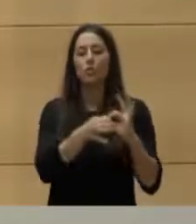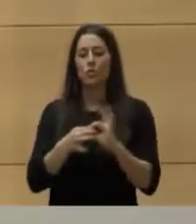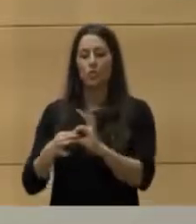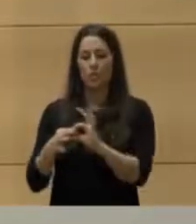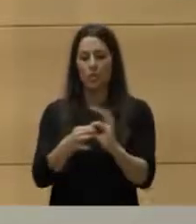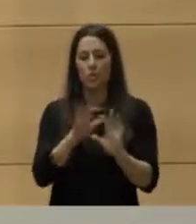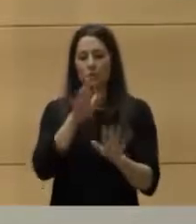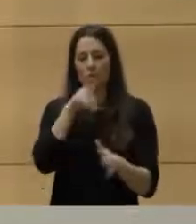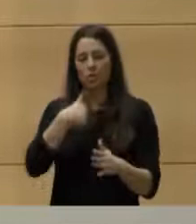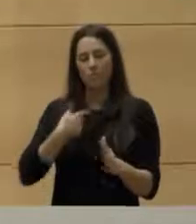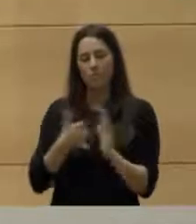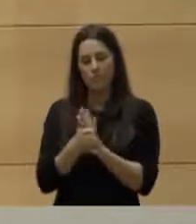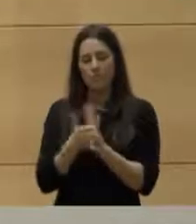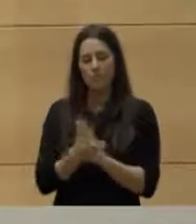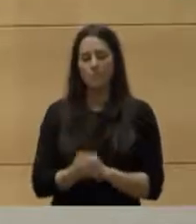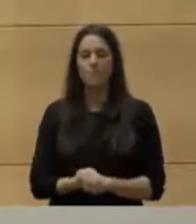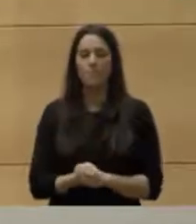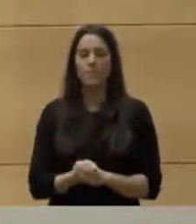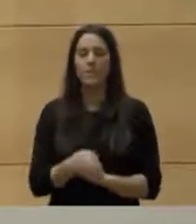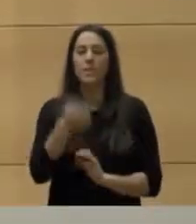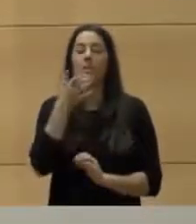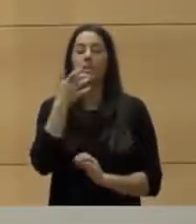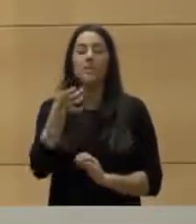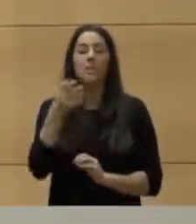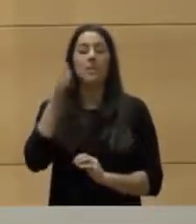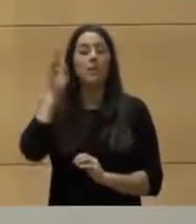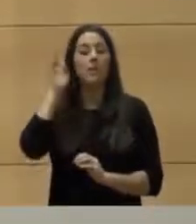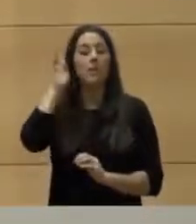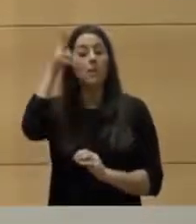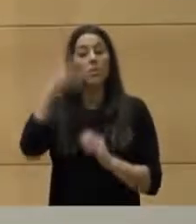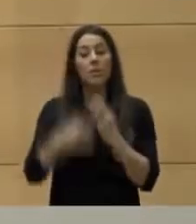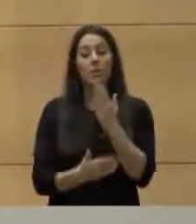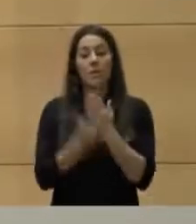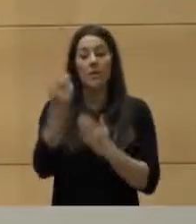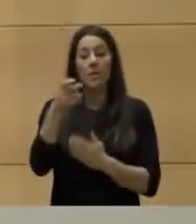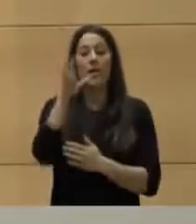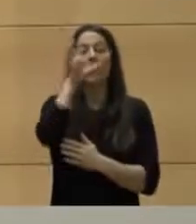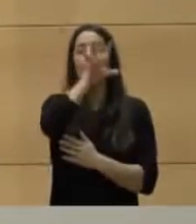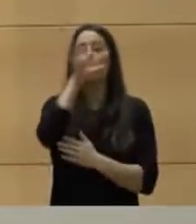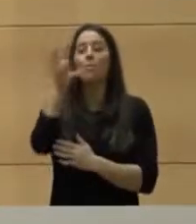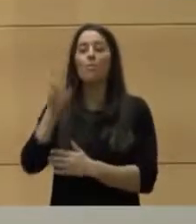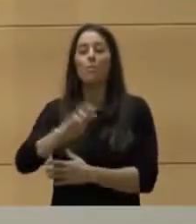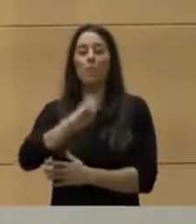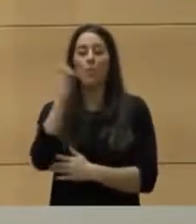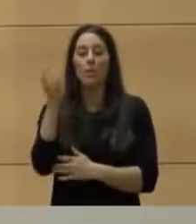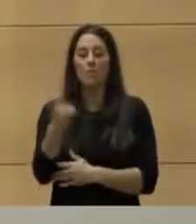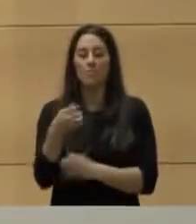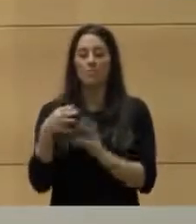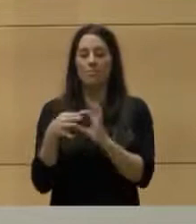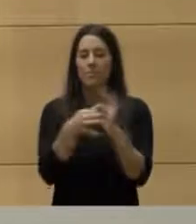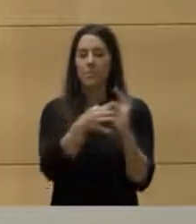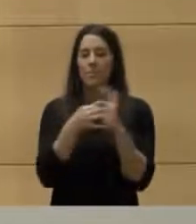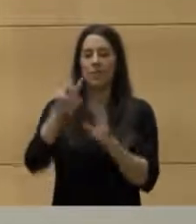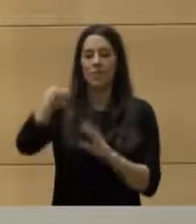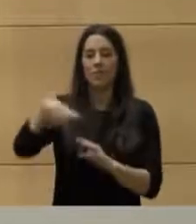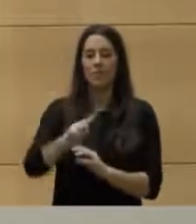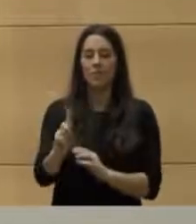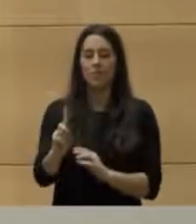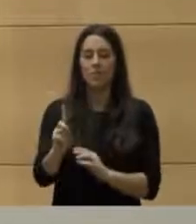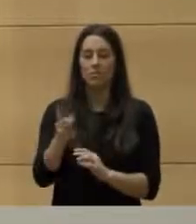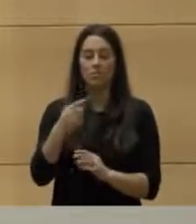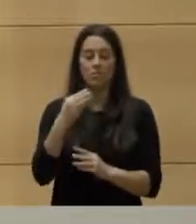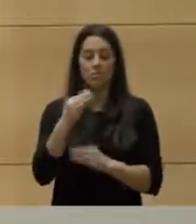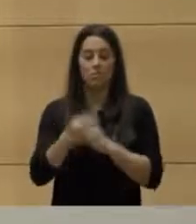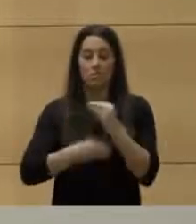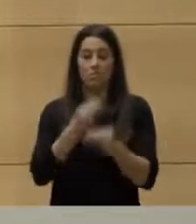explicar. Si la república federal plurinacional no es solidaria, no hemos hecho nada